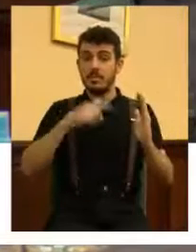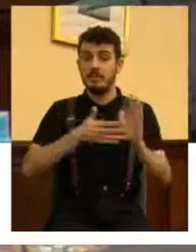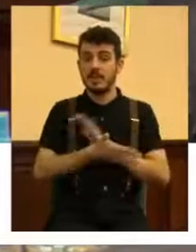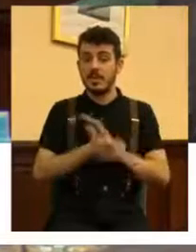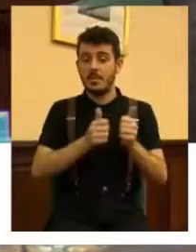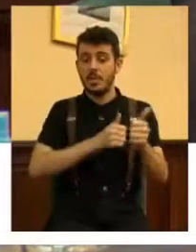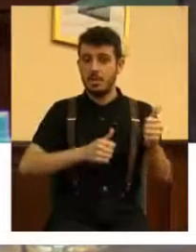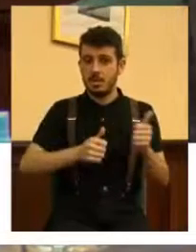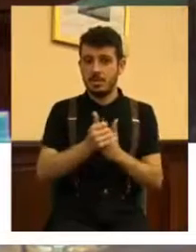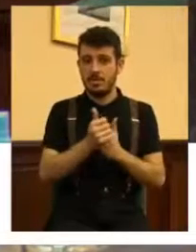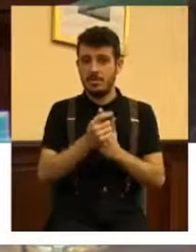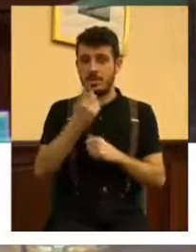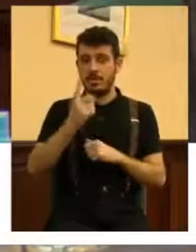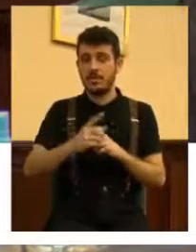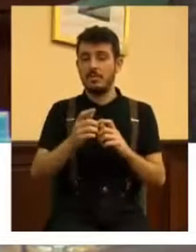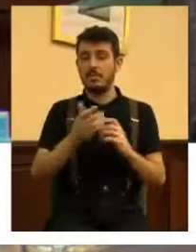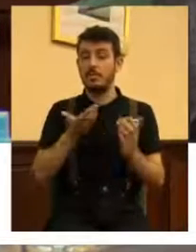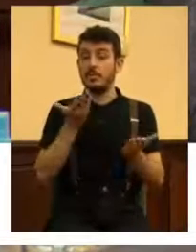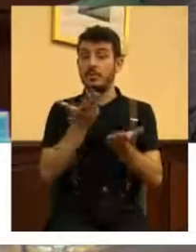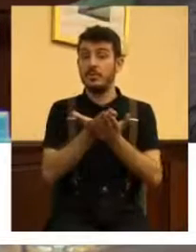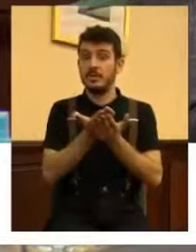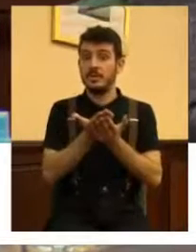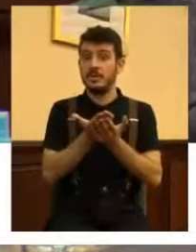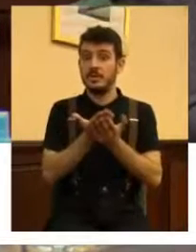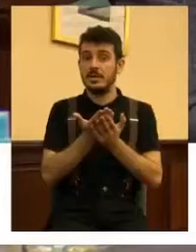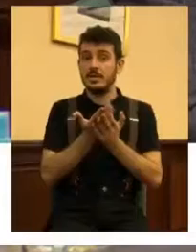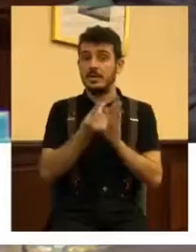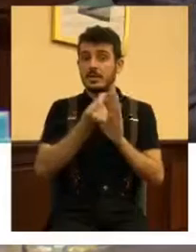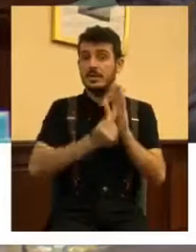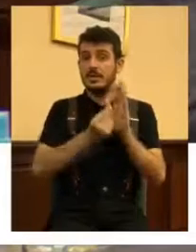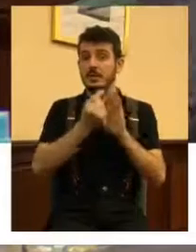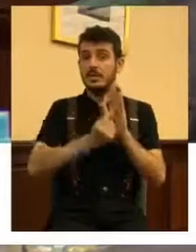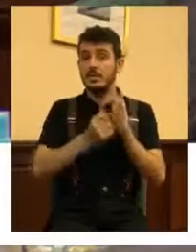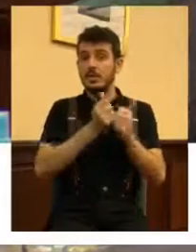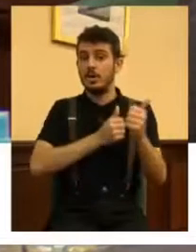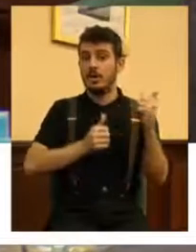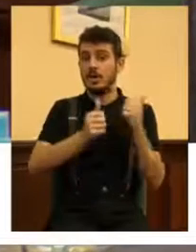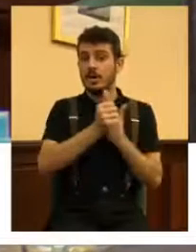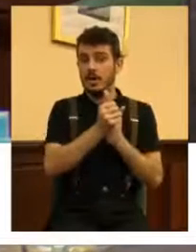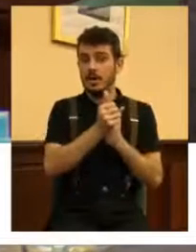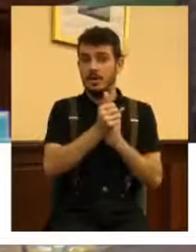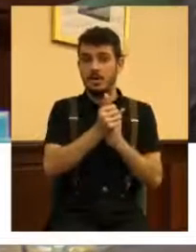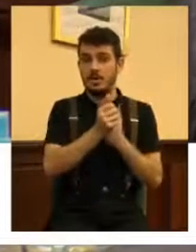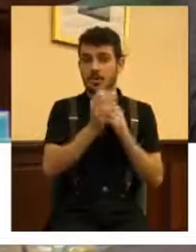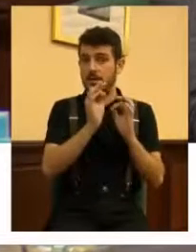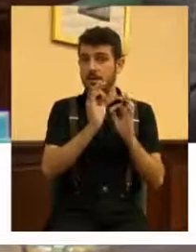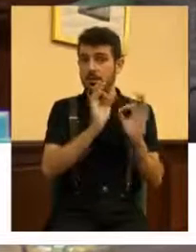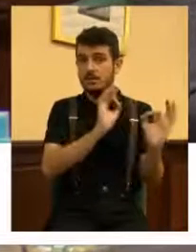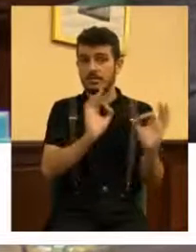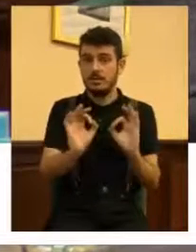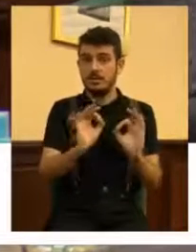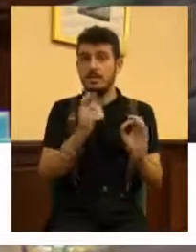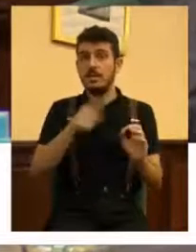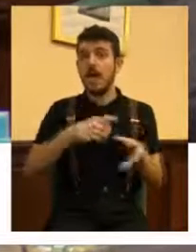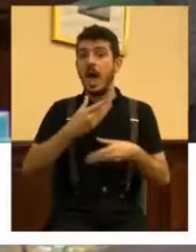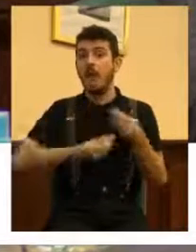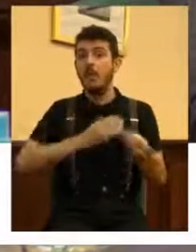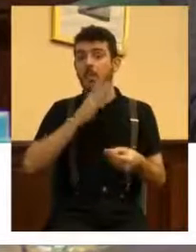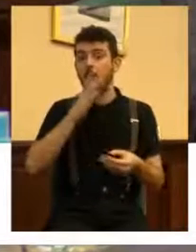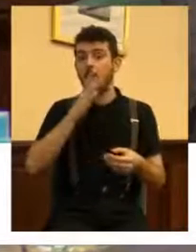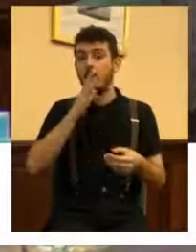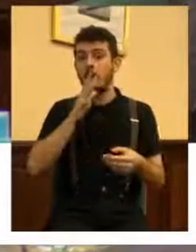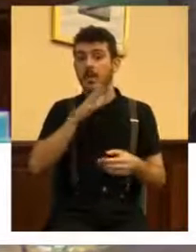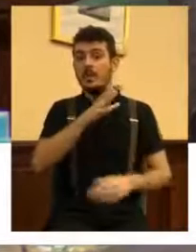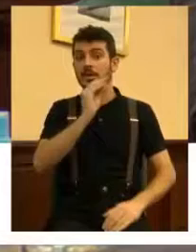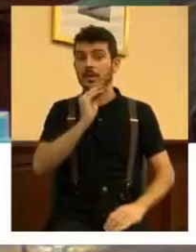y también estás situando las propuestas en una determinada escala de prioridad, y también lo haces precisamente porque entiendes que no